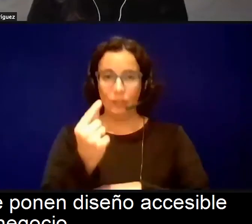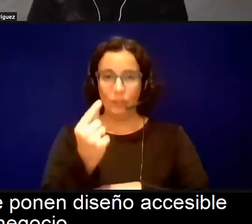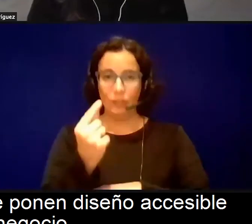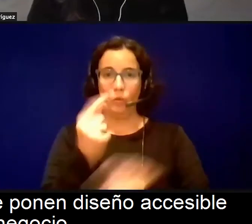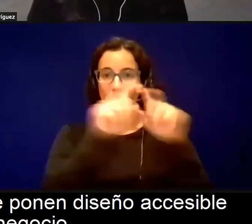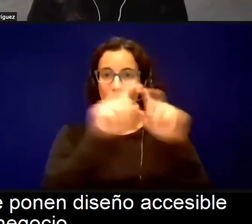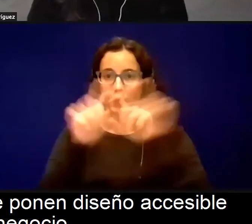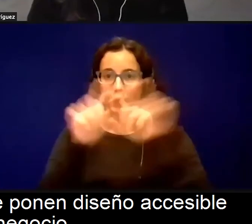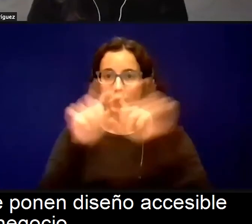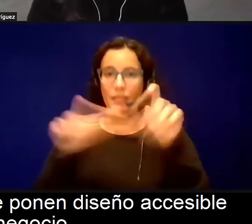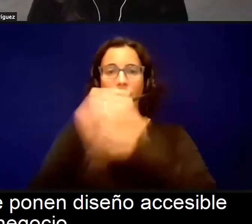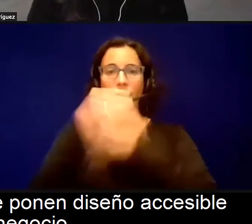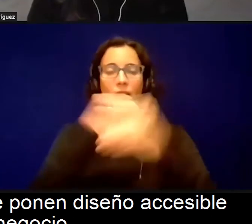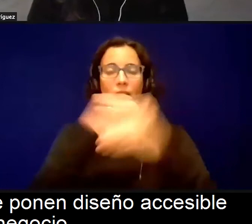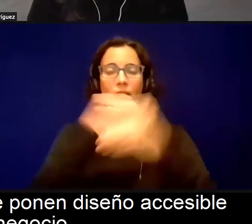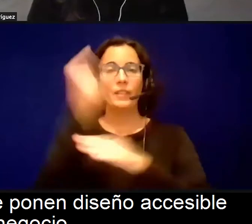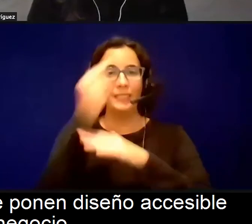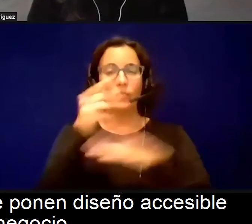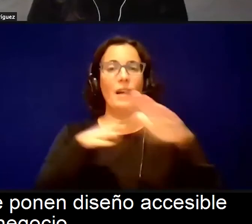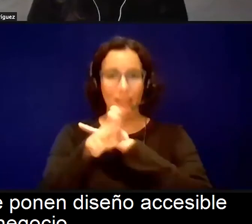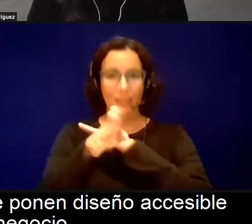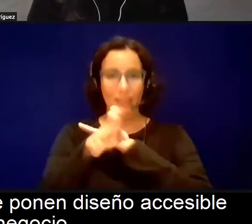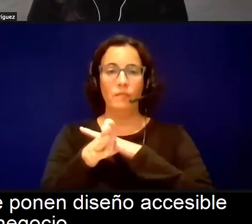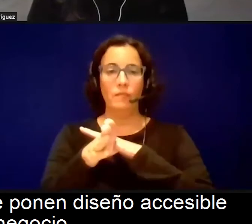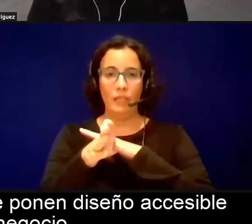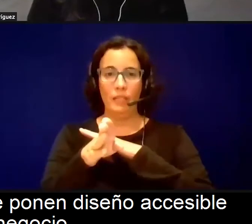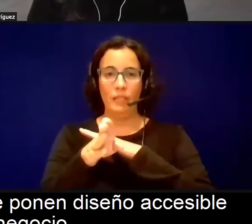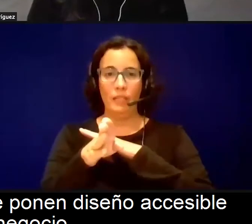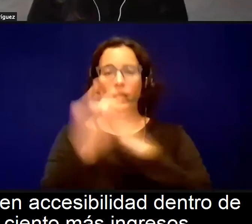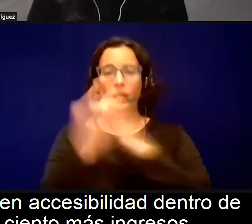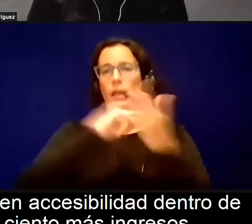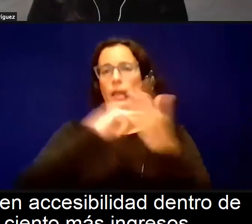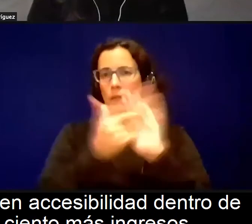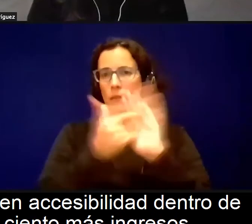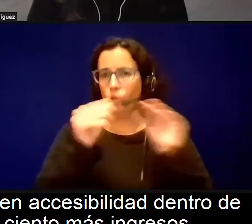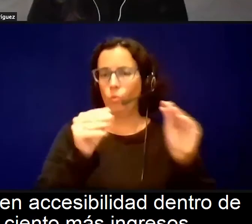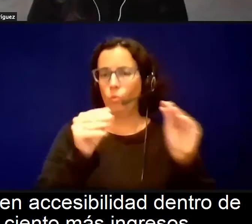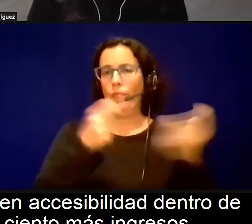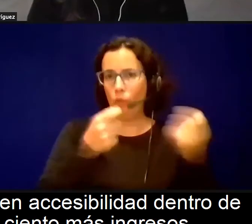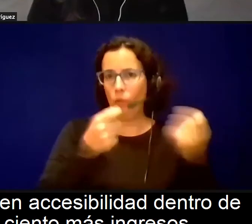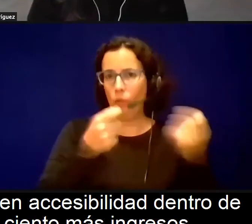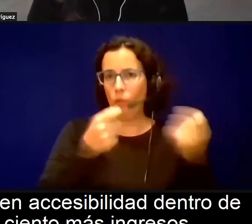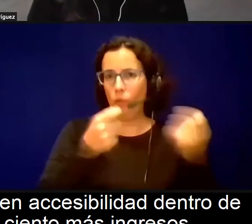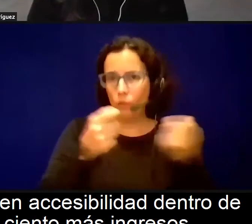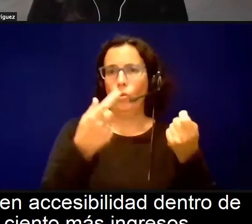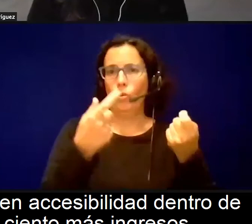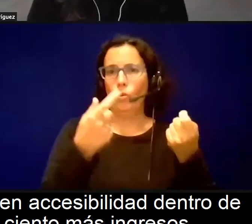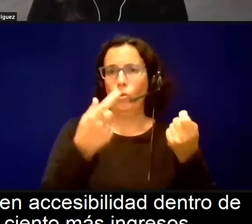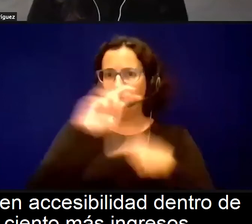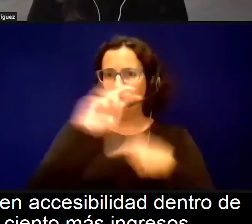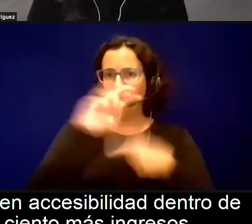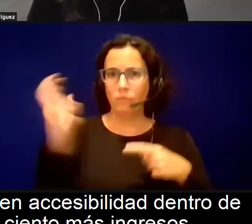accesible dentro del plan del negocio. Y Accenture es un estudio que las empresas que